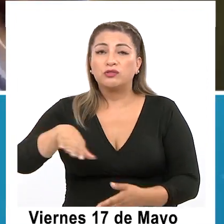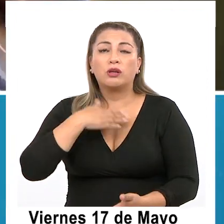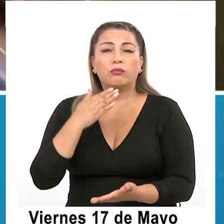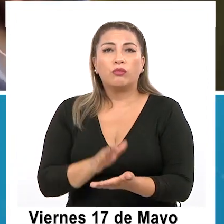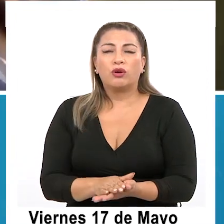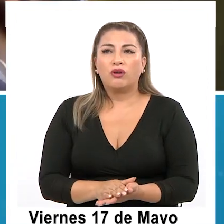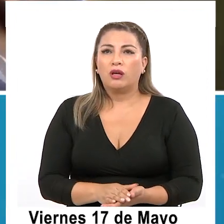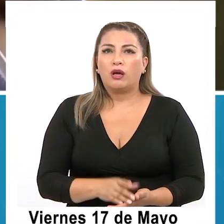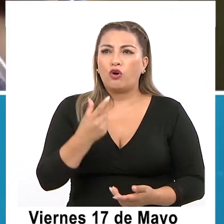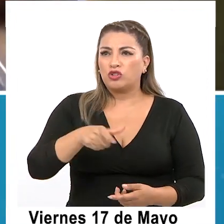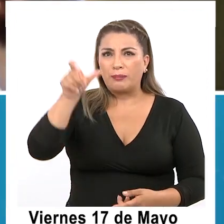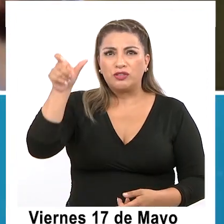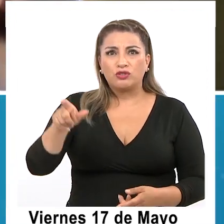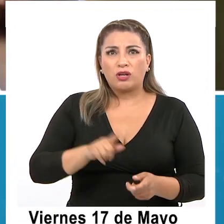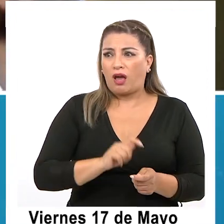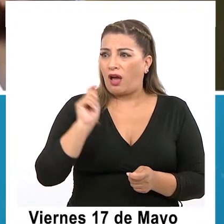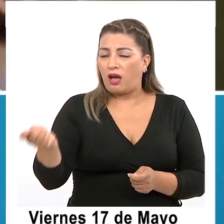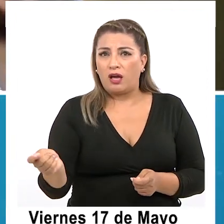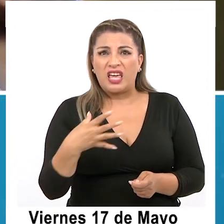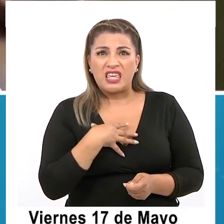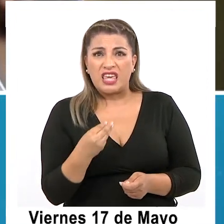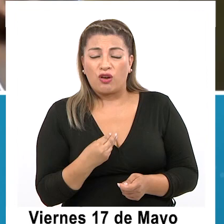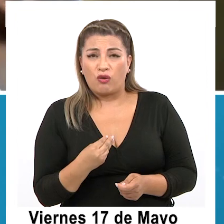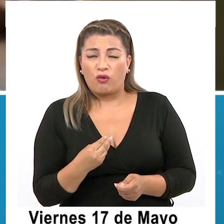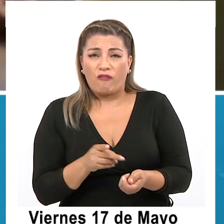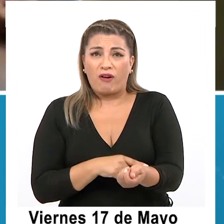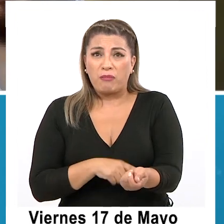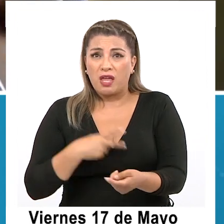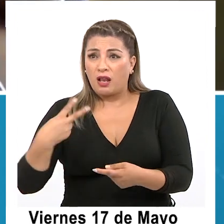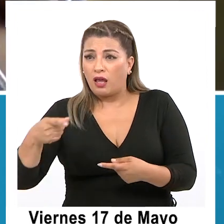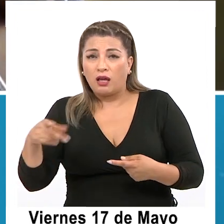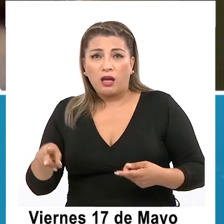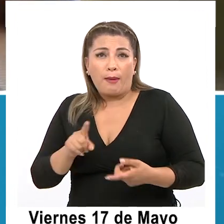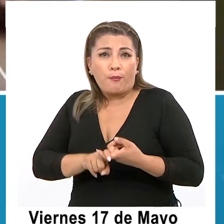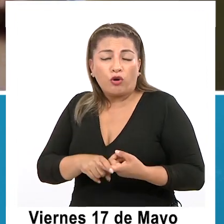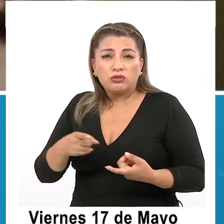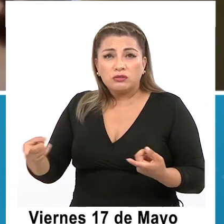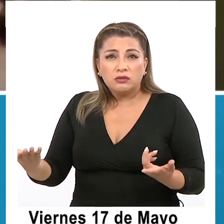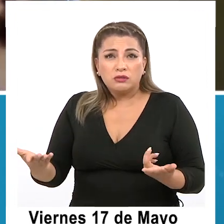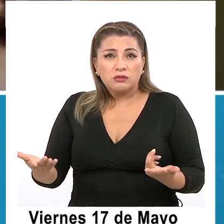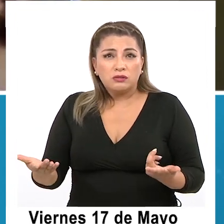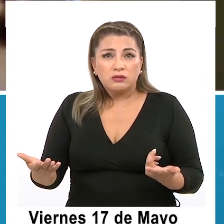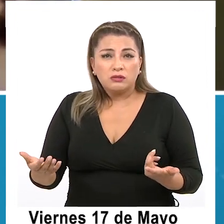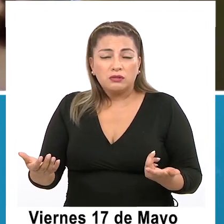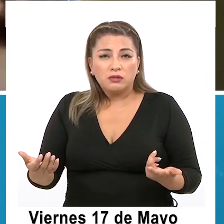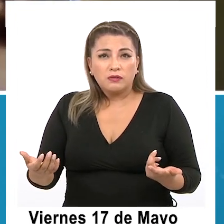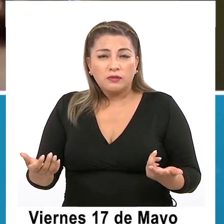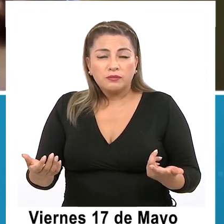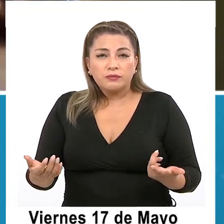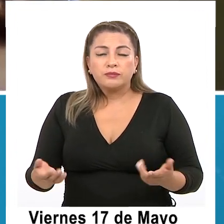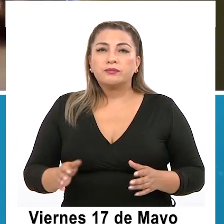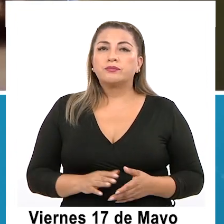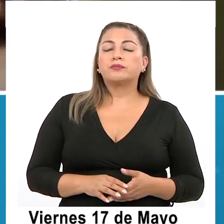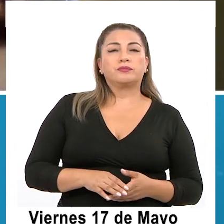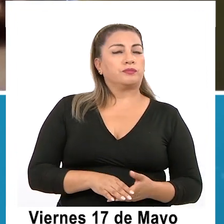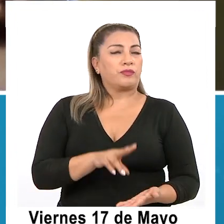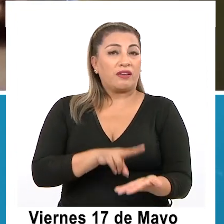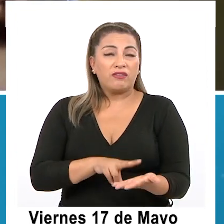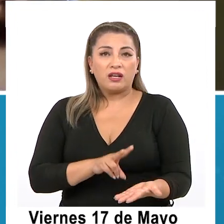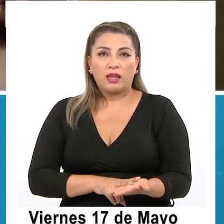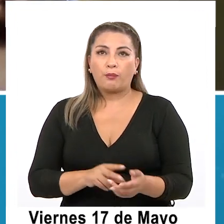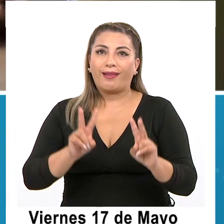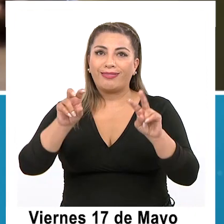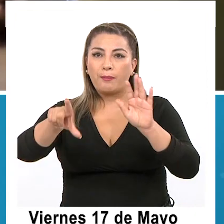llegándole esa plata? ¿Es heredable, digamos? ¿Le va llegando a sus hijos, a su esposa, a su esposo? Bueno, efectivamente,